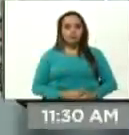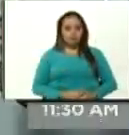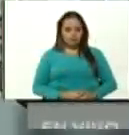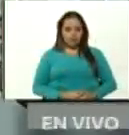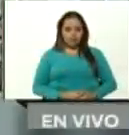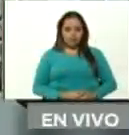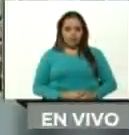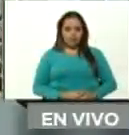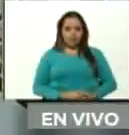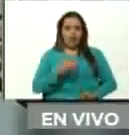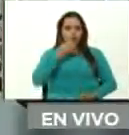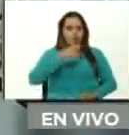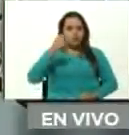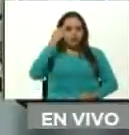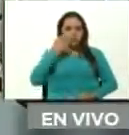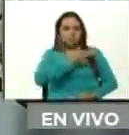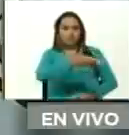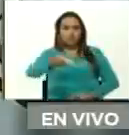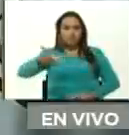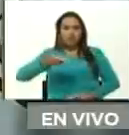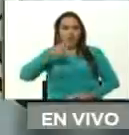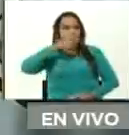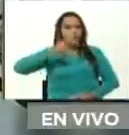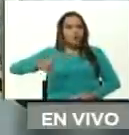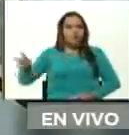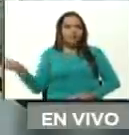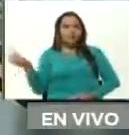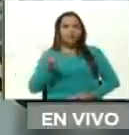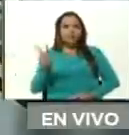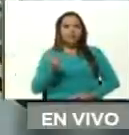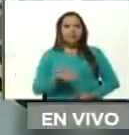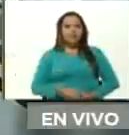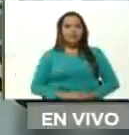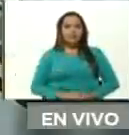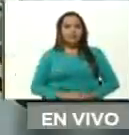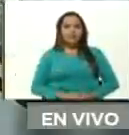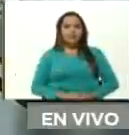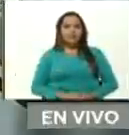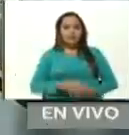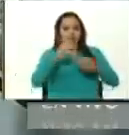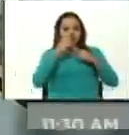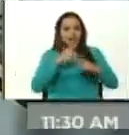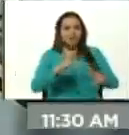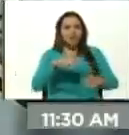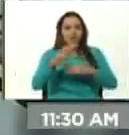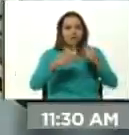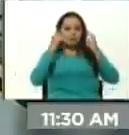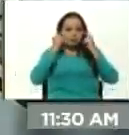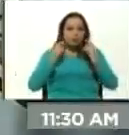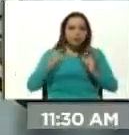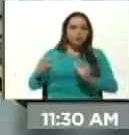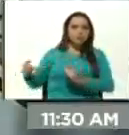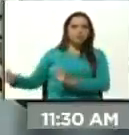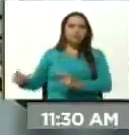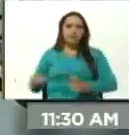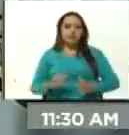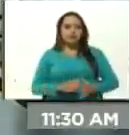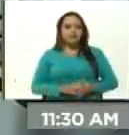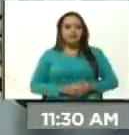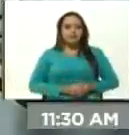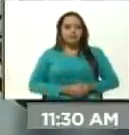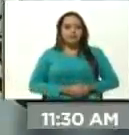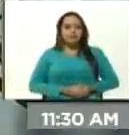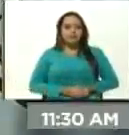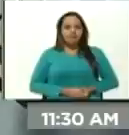Buenos días, tengan todos ustedes, pueblo de Venezuela. Con el debido respeto, nos quitamos este obligatorio tapaboca para,